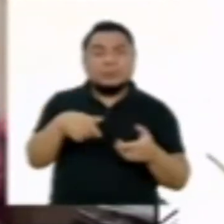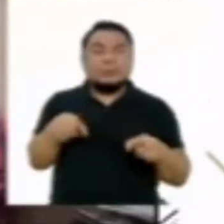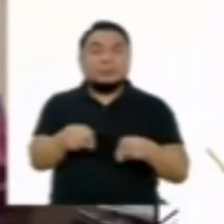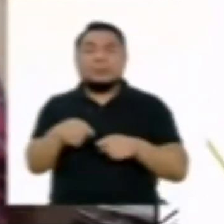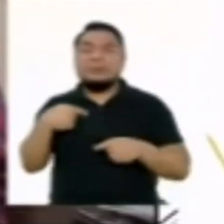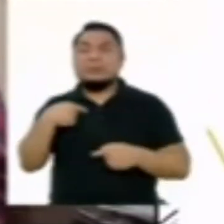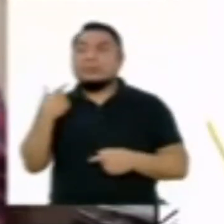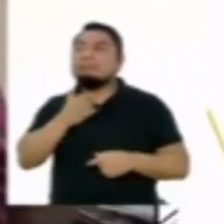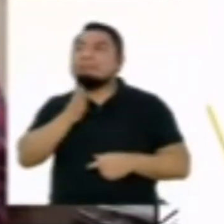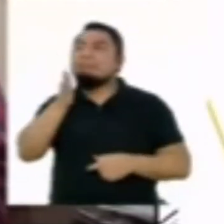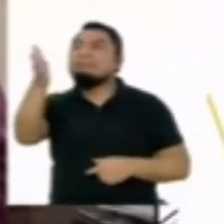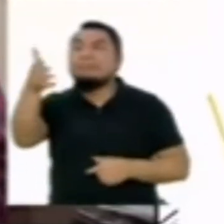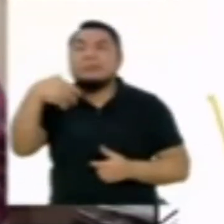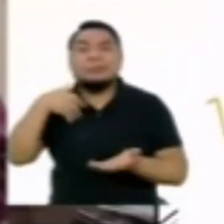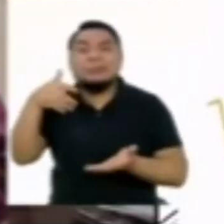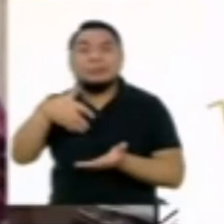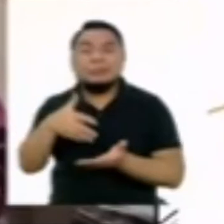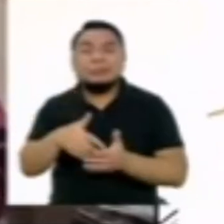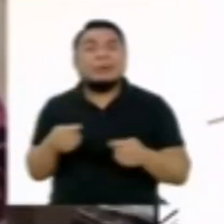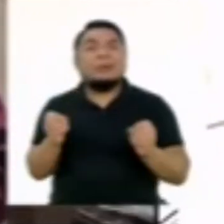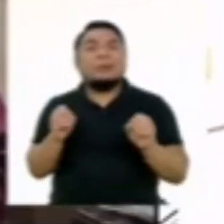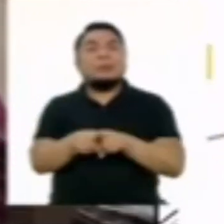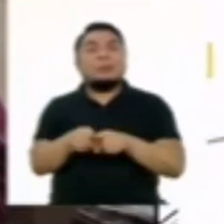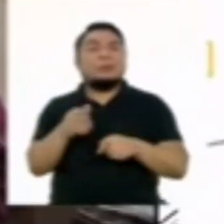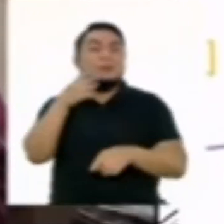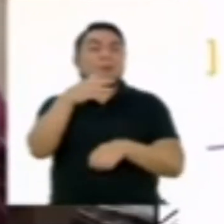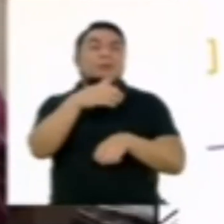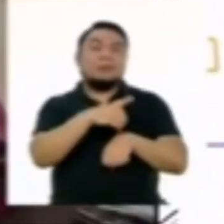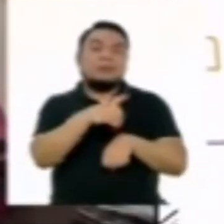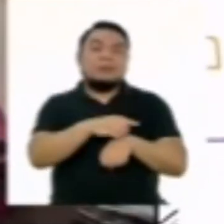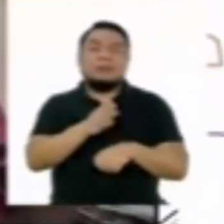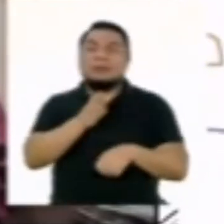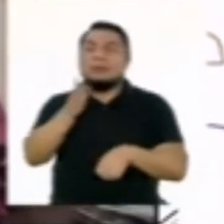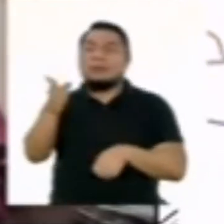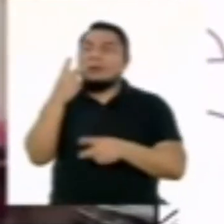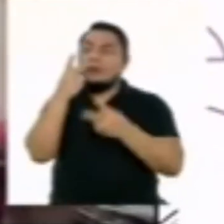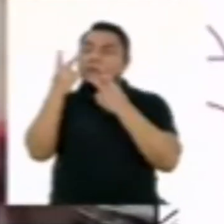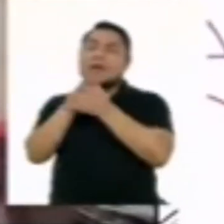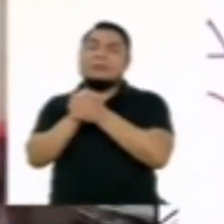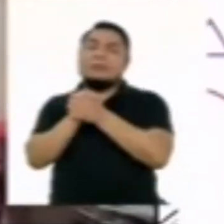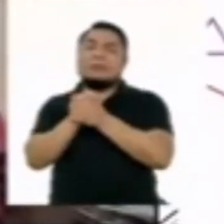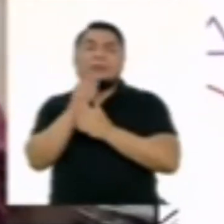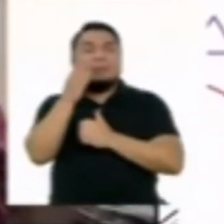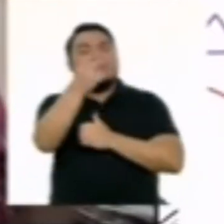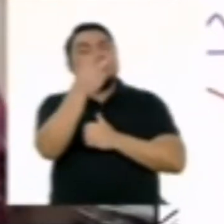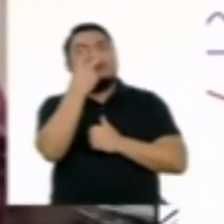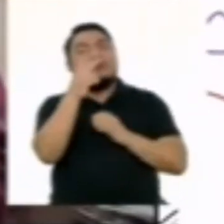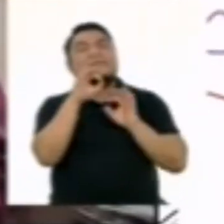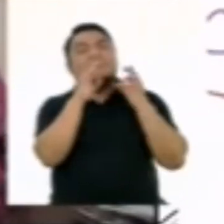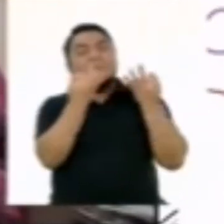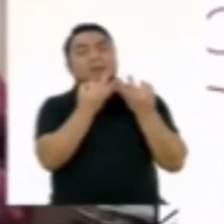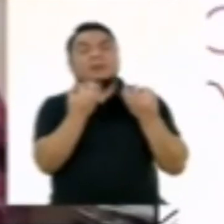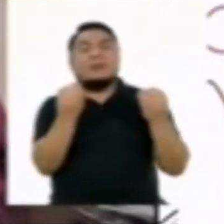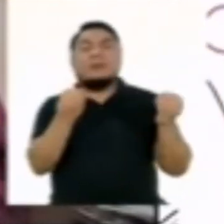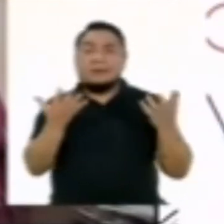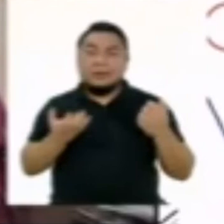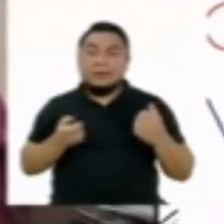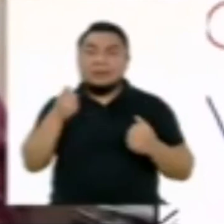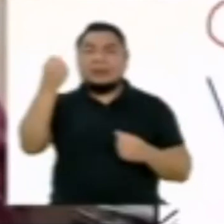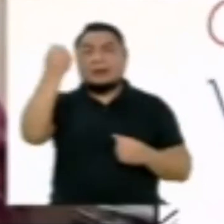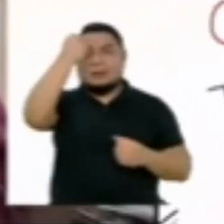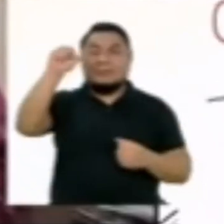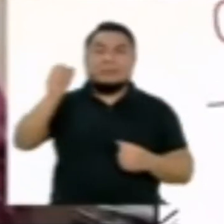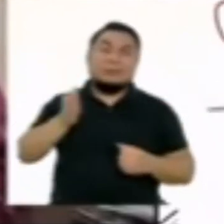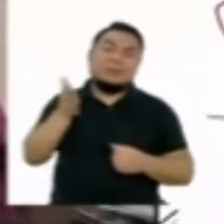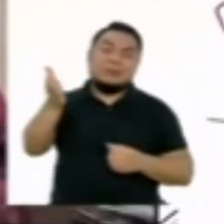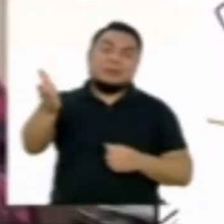que transportarnos, pero también, por ejemplo, tenemos que ir al médico, tenemos que ver a nuestros amigos, a nuestra familia, o de repente queremos hacer un